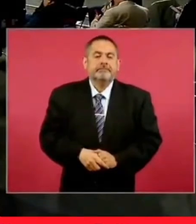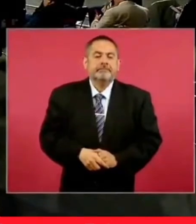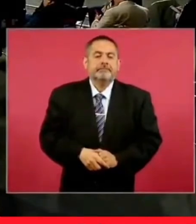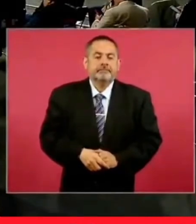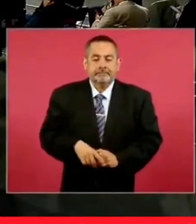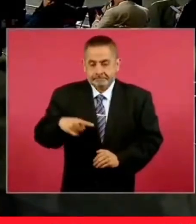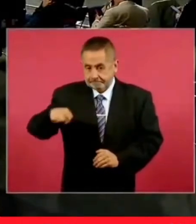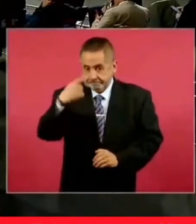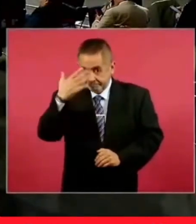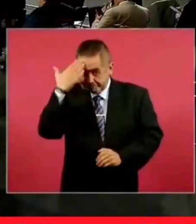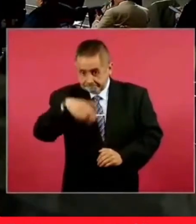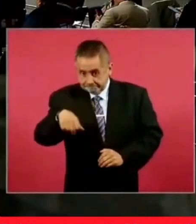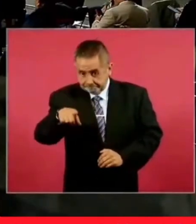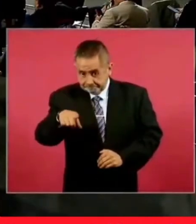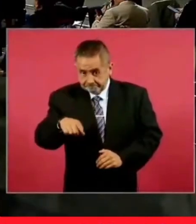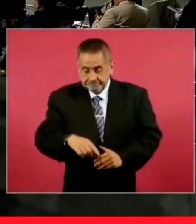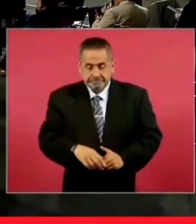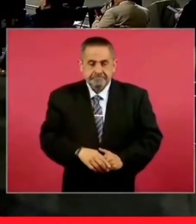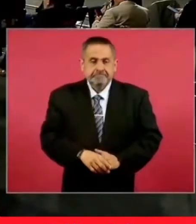¿Lo sabían?